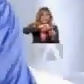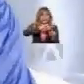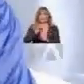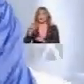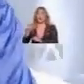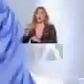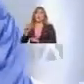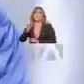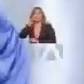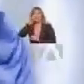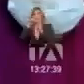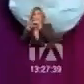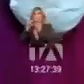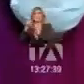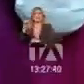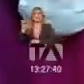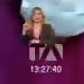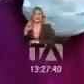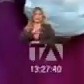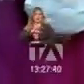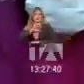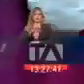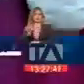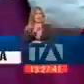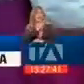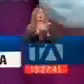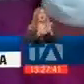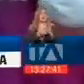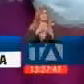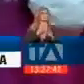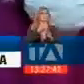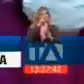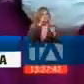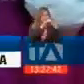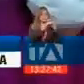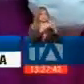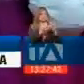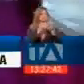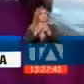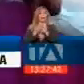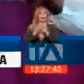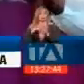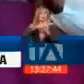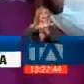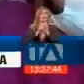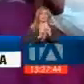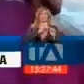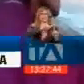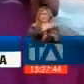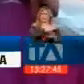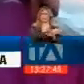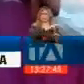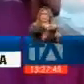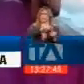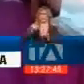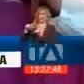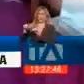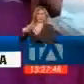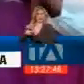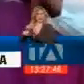capitalino les dio como negativo. Si es que yo tengo unas pruebas para hacer un tamizaje, es decir, que realizo para toda la